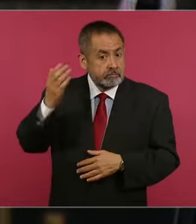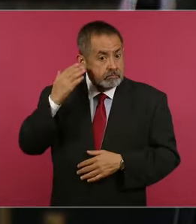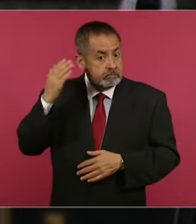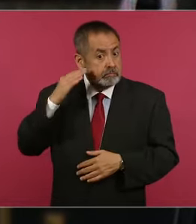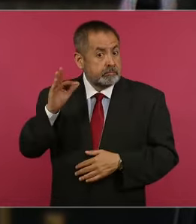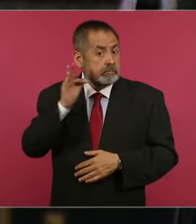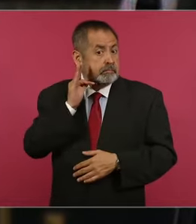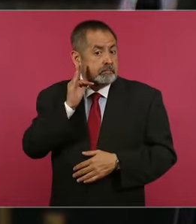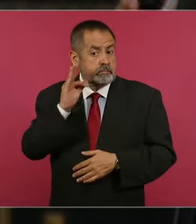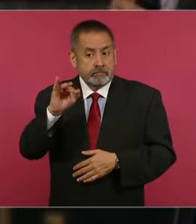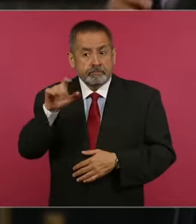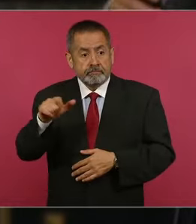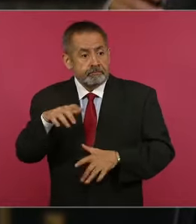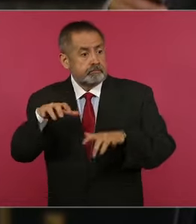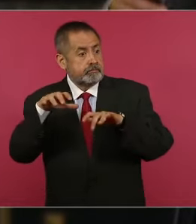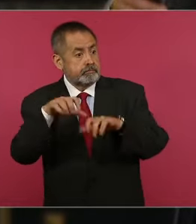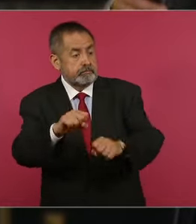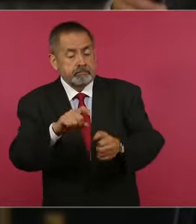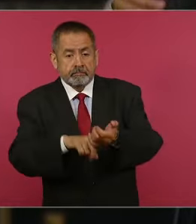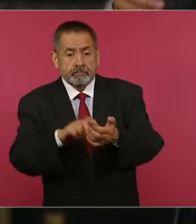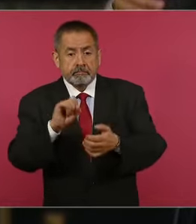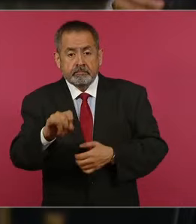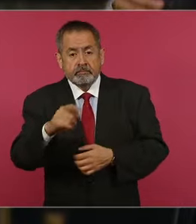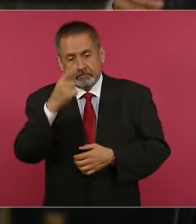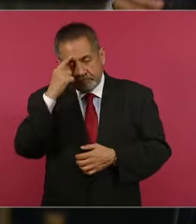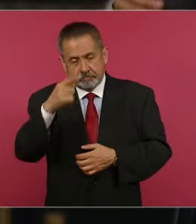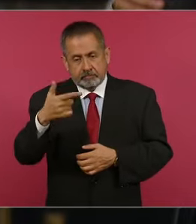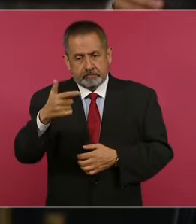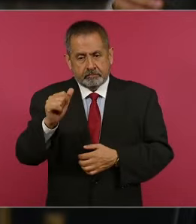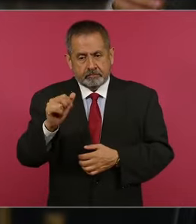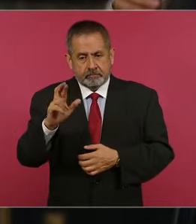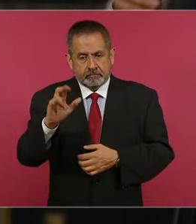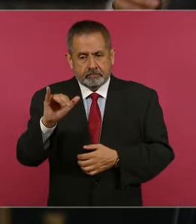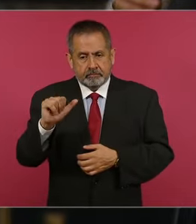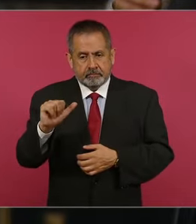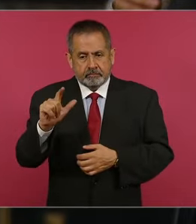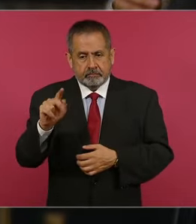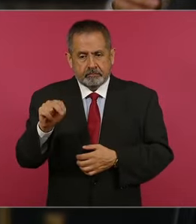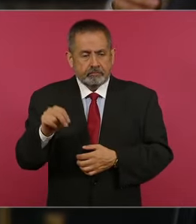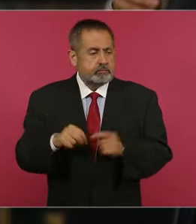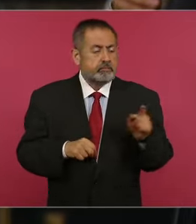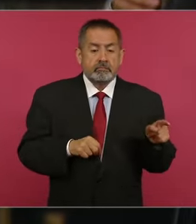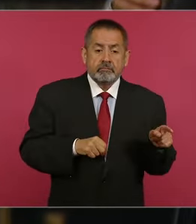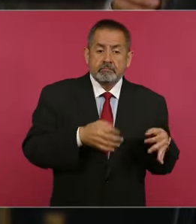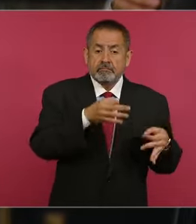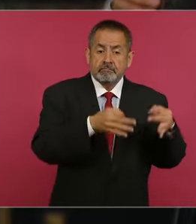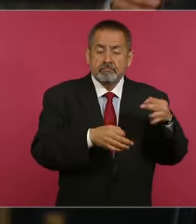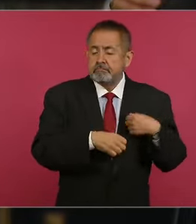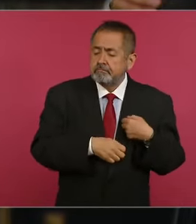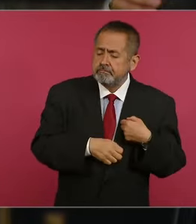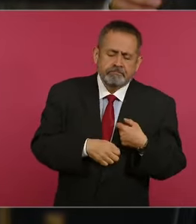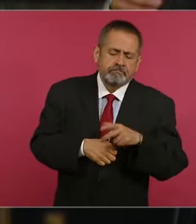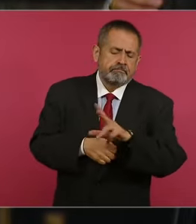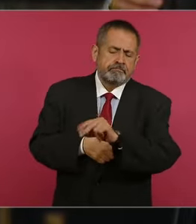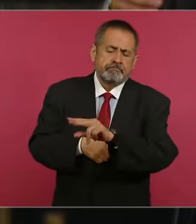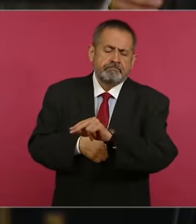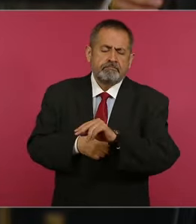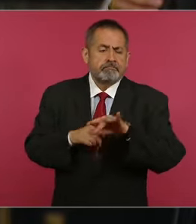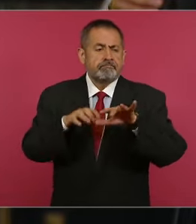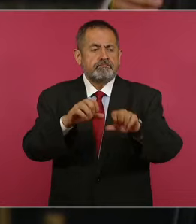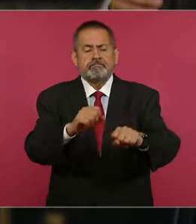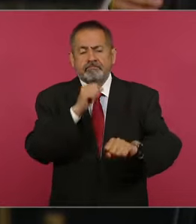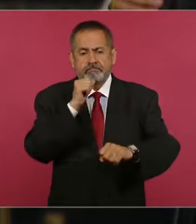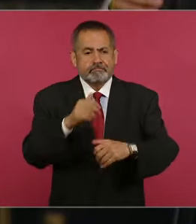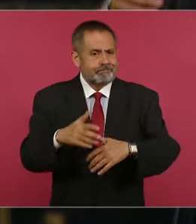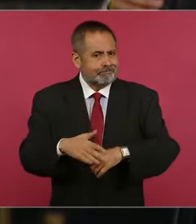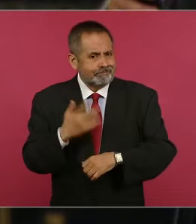en contra de García Luna por enriquecimiento ilícito. La decisión del tribunal viene después